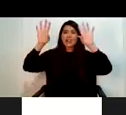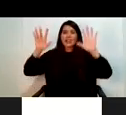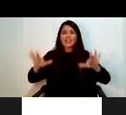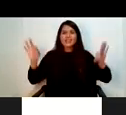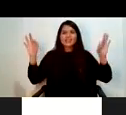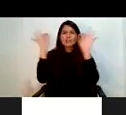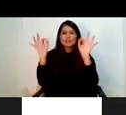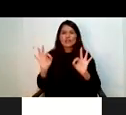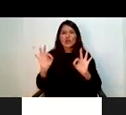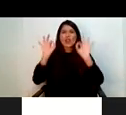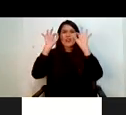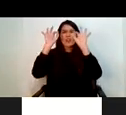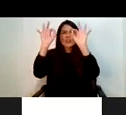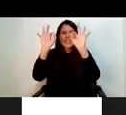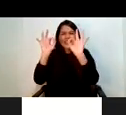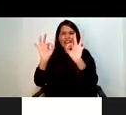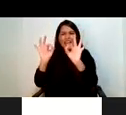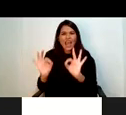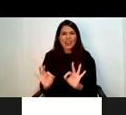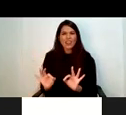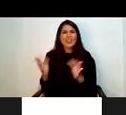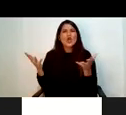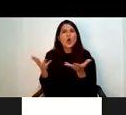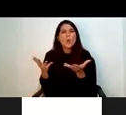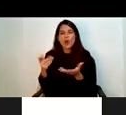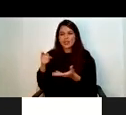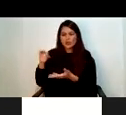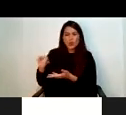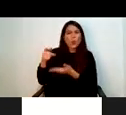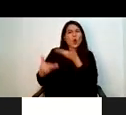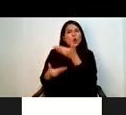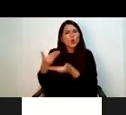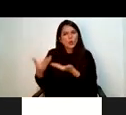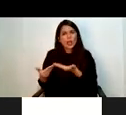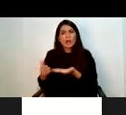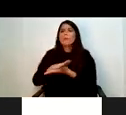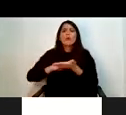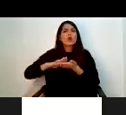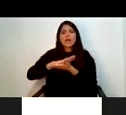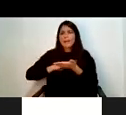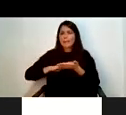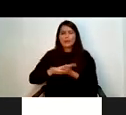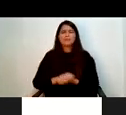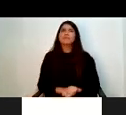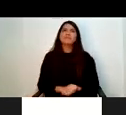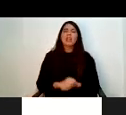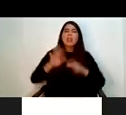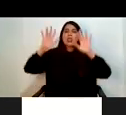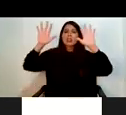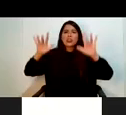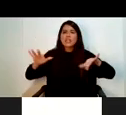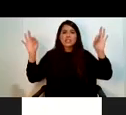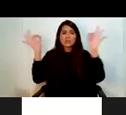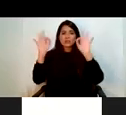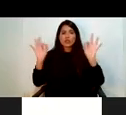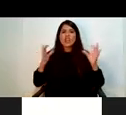detallada de la forma que tiene la conducta problemática. O sea, por ejemplo, vamos a tener una descripción habitual de se